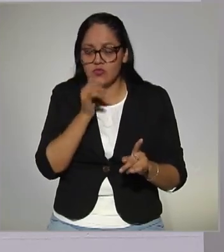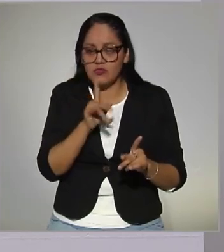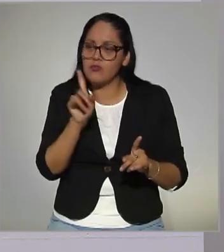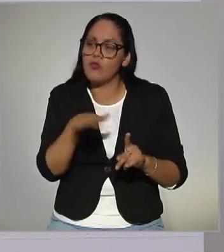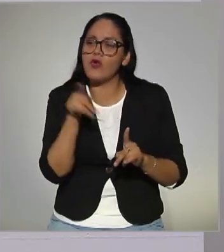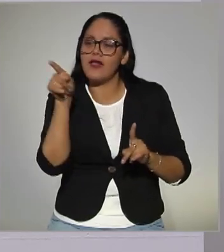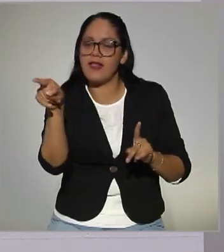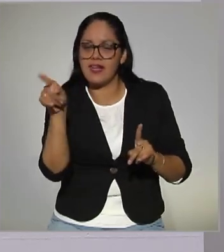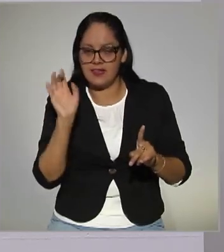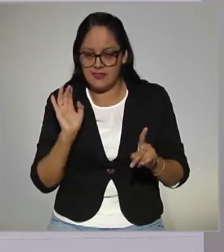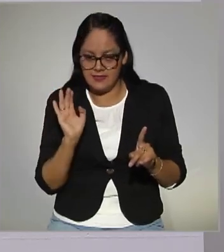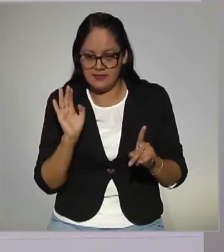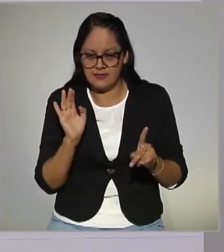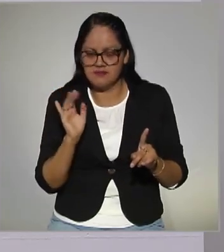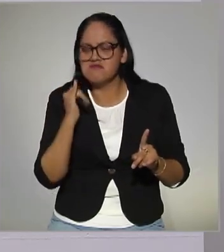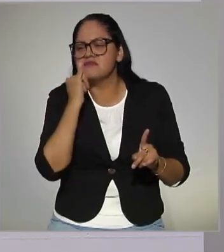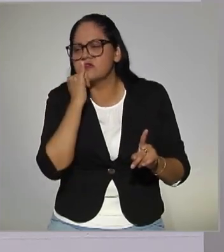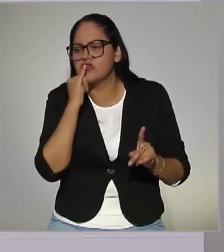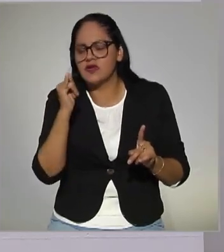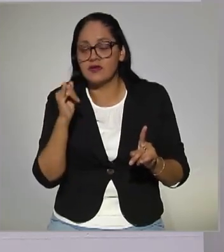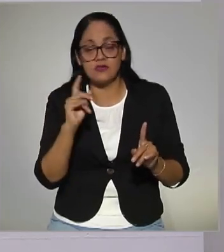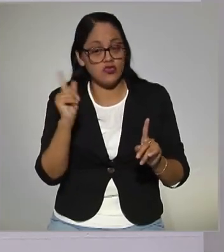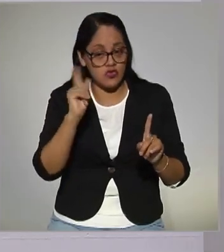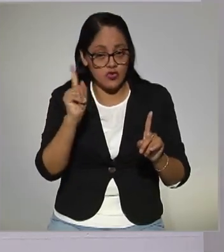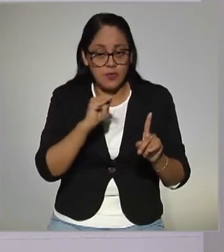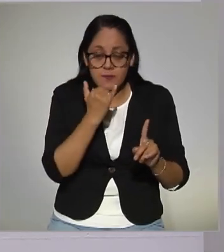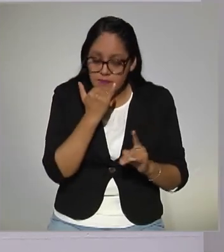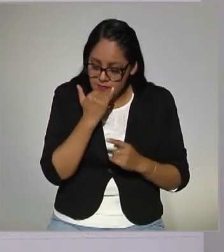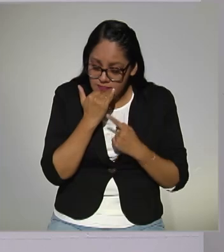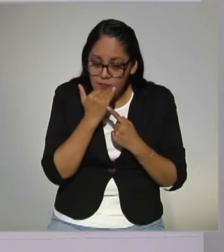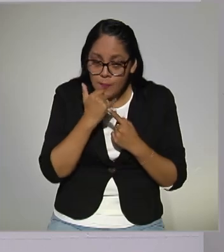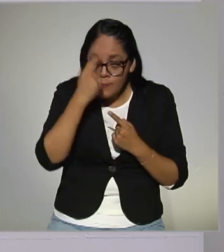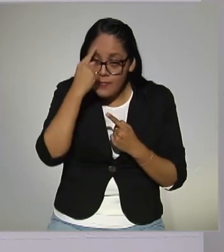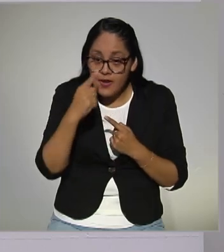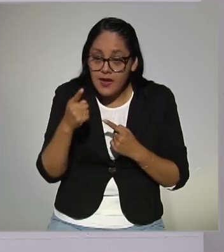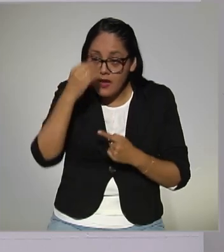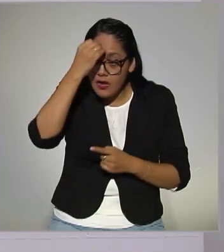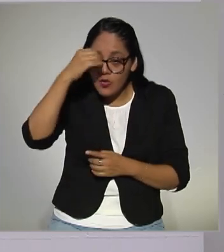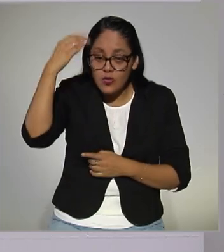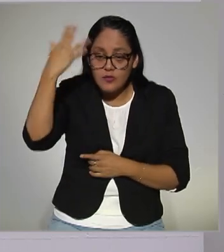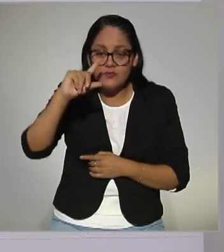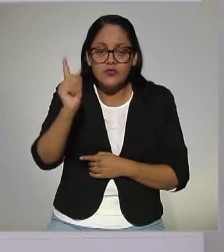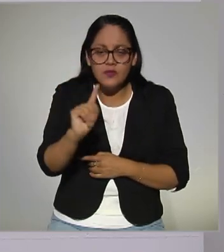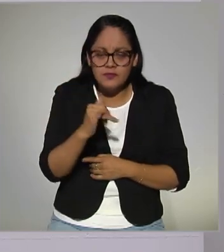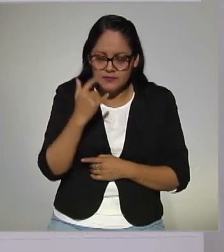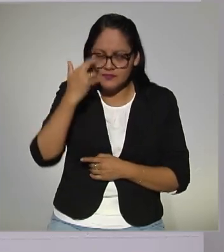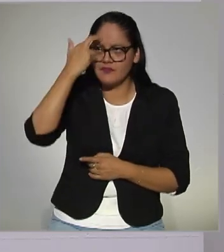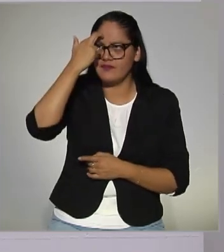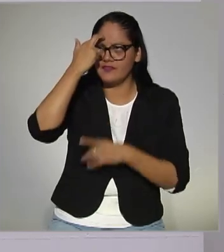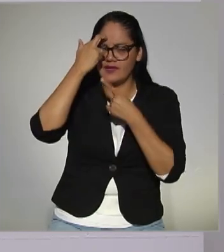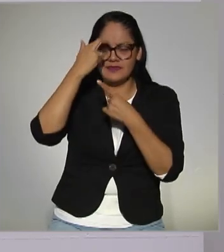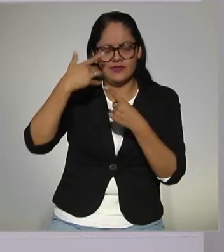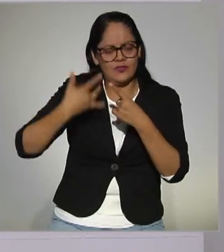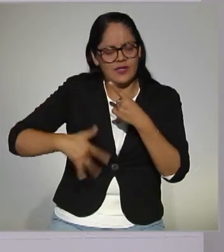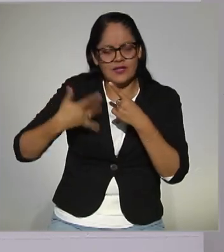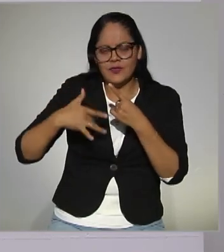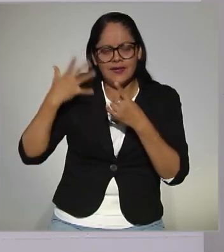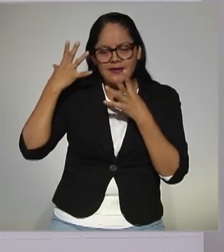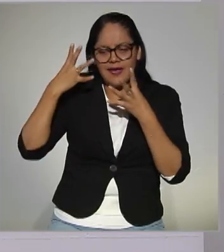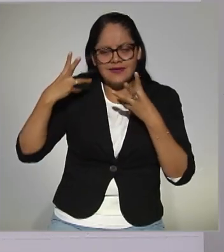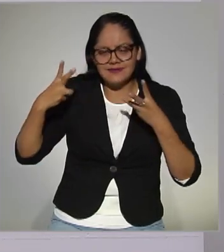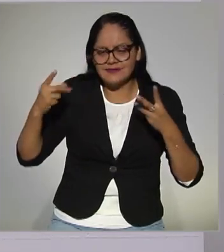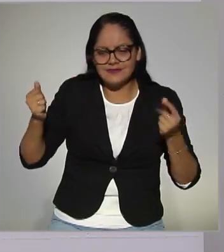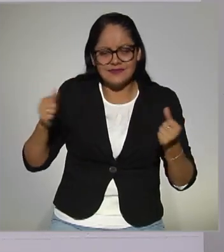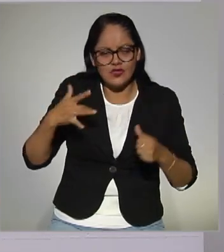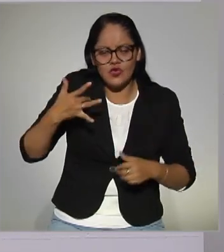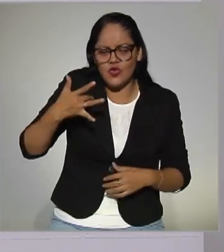no. Vamos a tratar el tema del perdón no para que lo olvides, sino para que en el recuerdo ya no te afecte tanto y no te